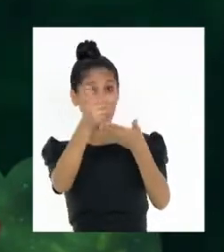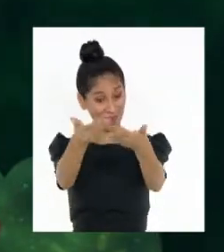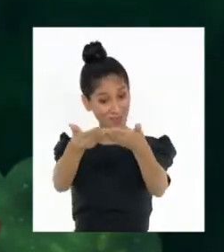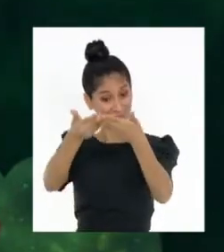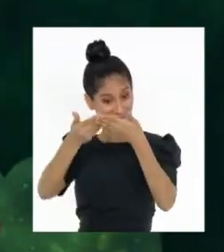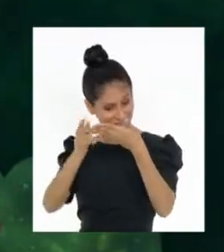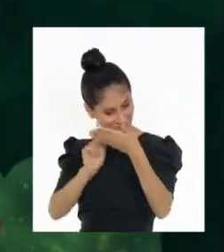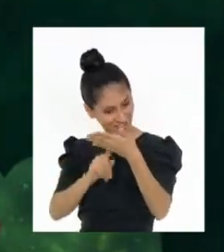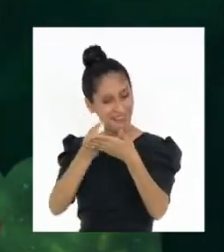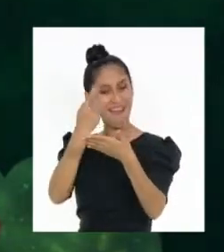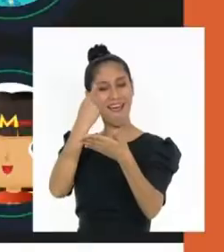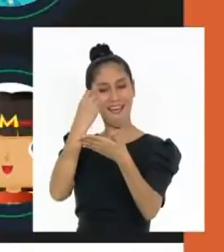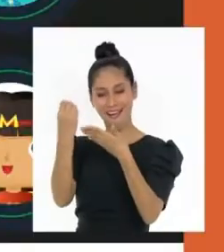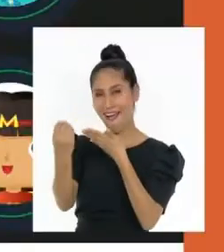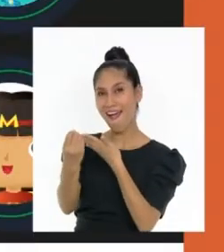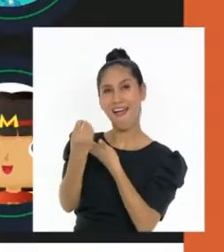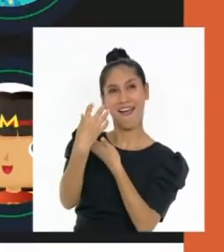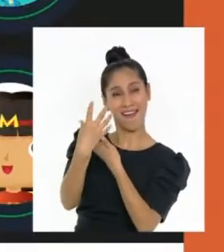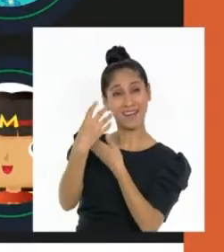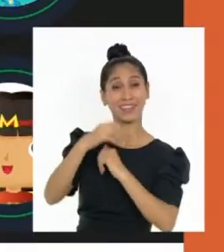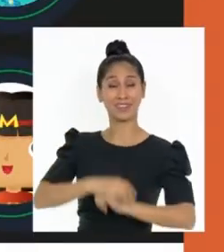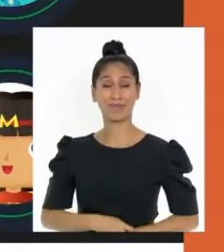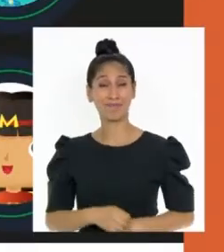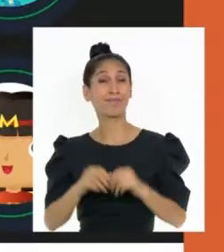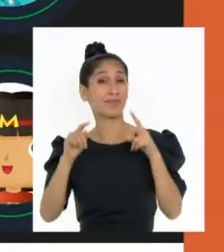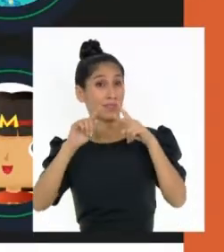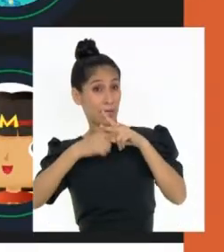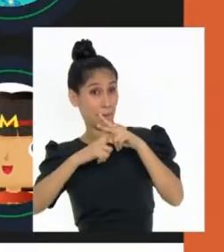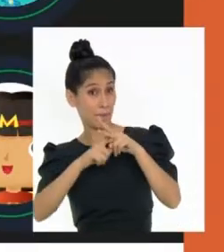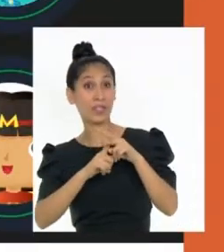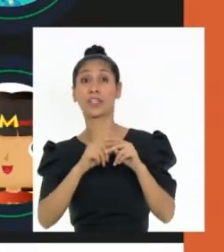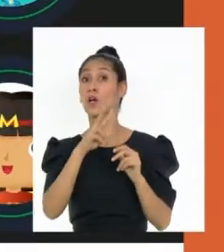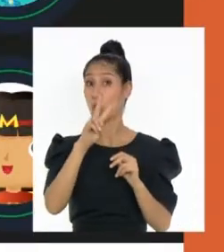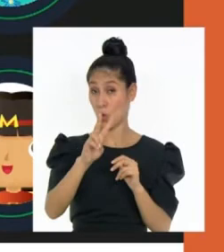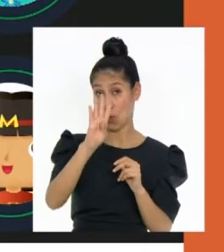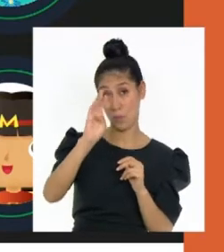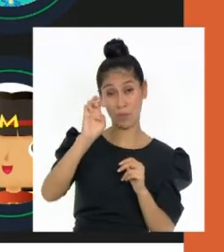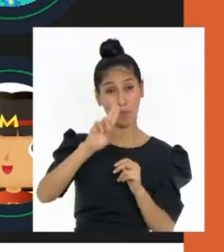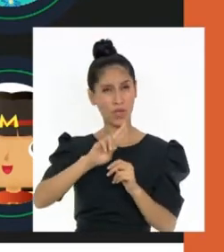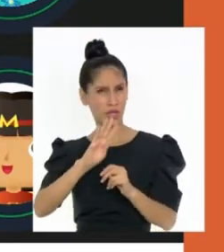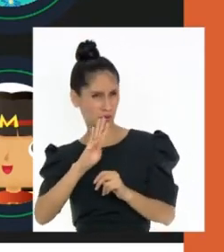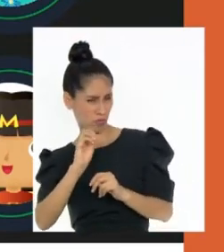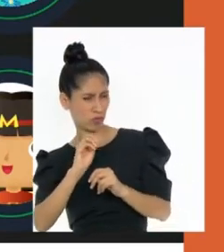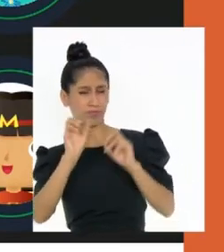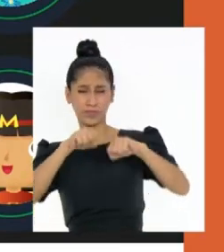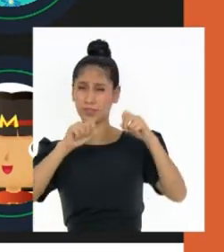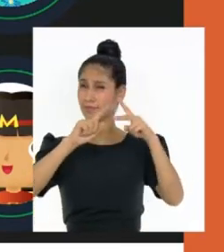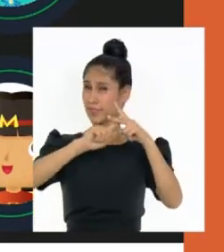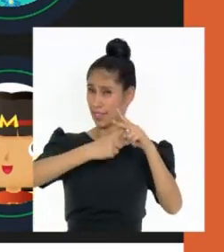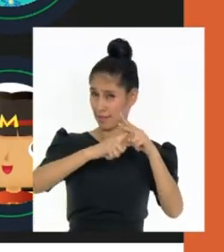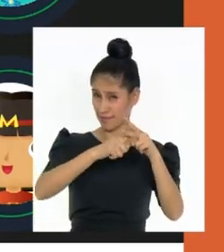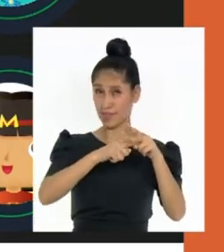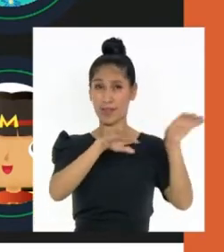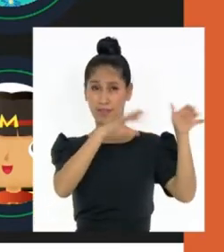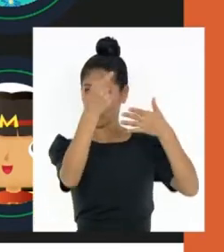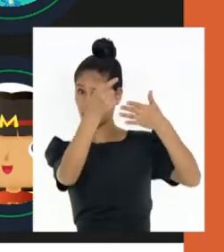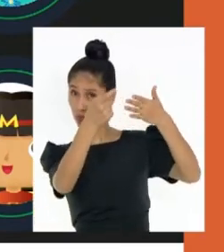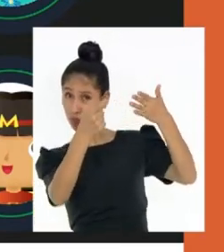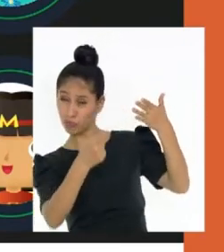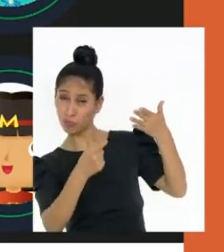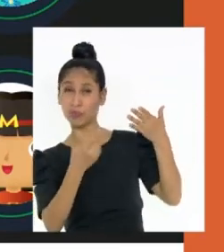verbo, porque son acciones. Sí, es cierto. En este afiche inician con acciones. Haz,